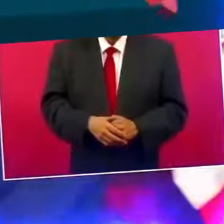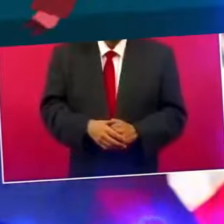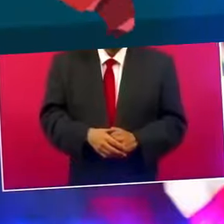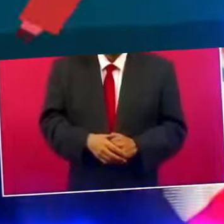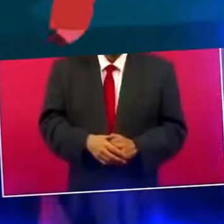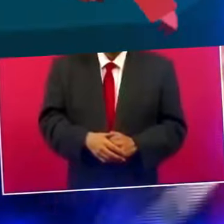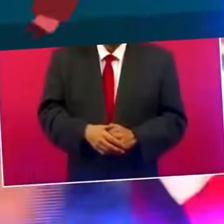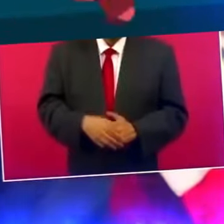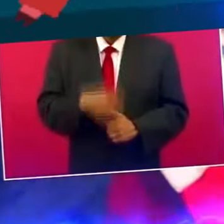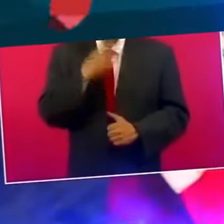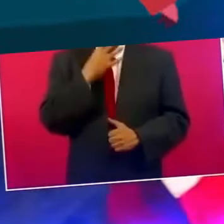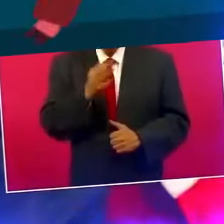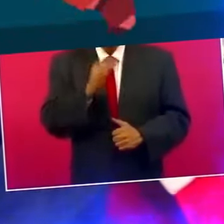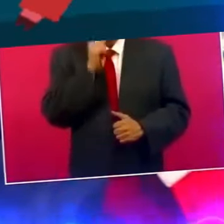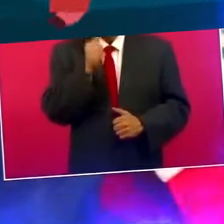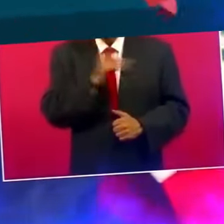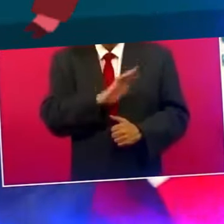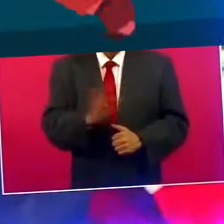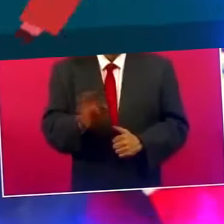No es nada.